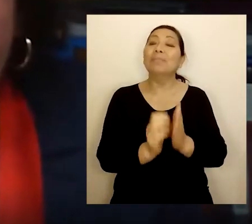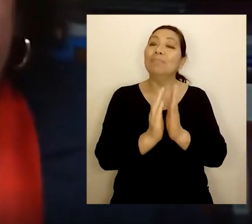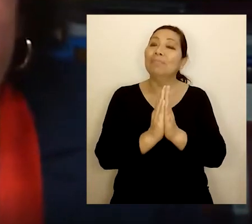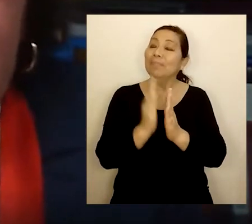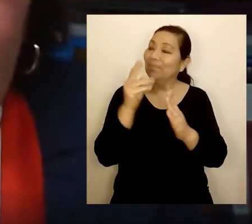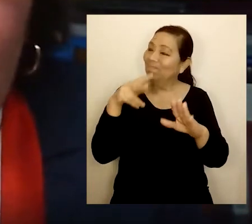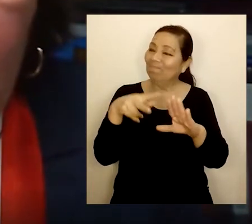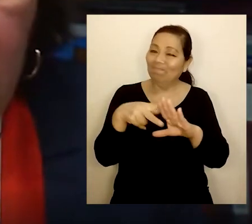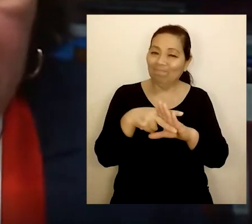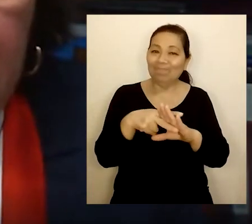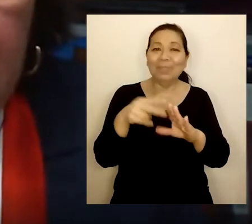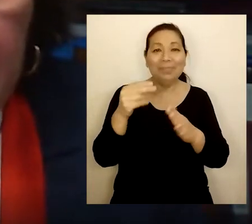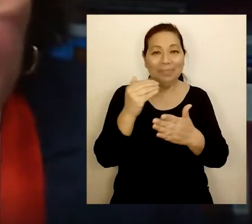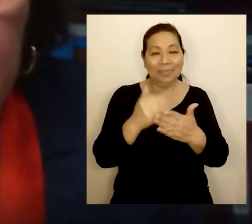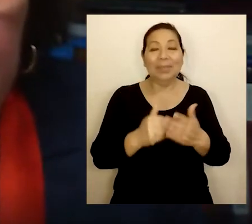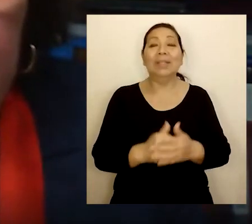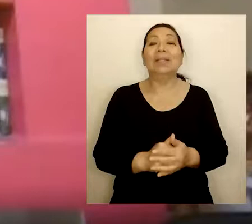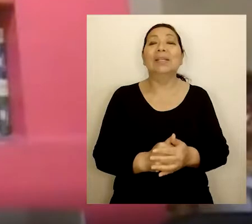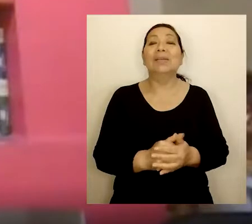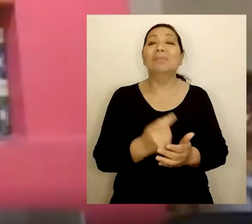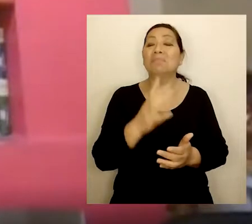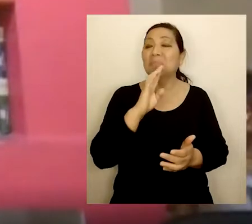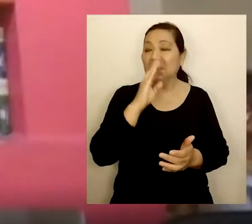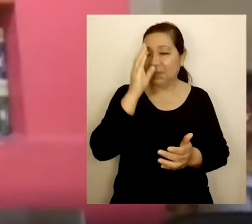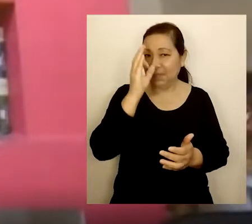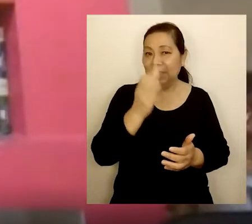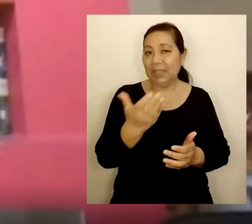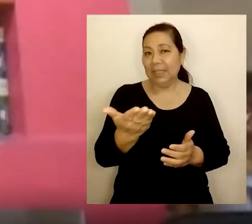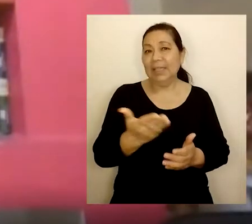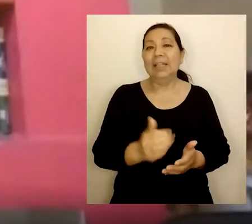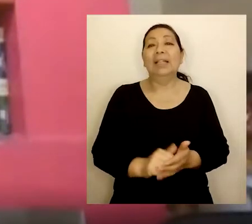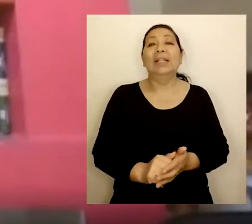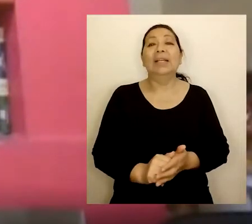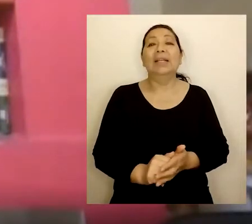que vaya ya concluyendo. Usted, señora magistrada,